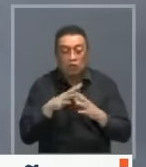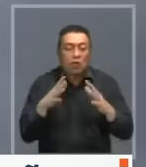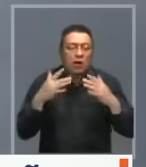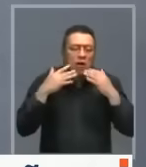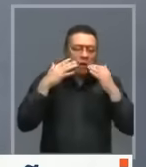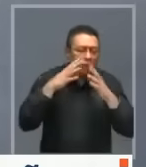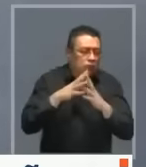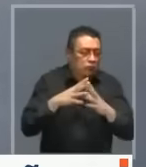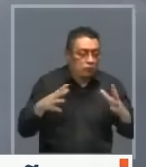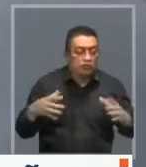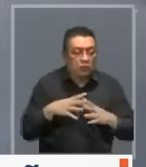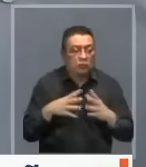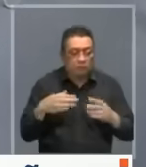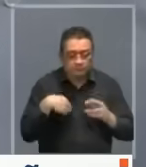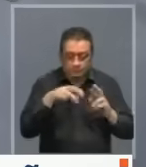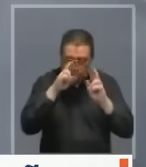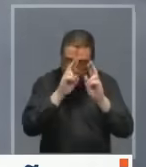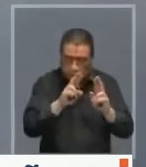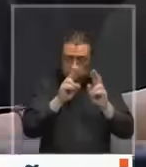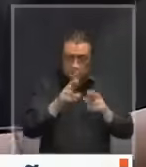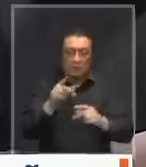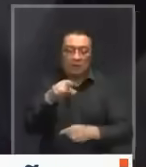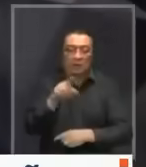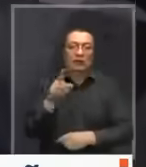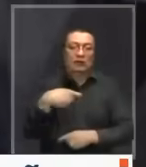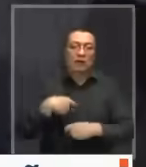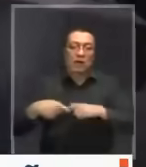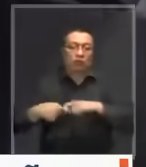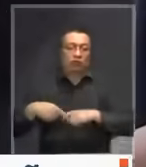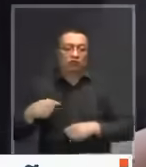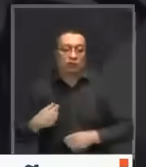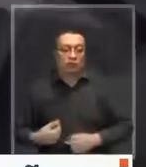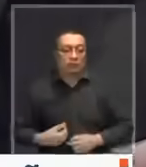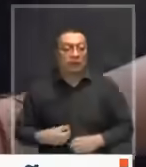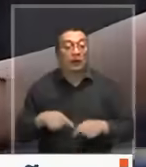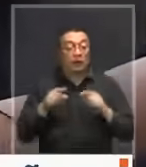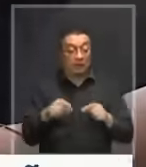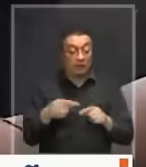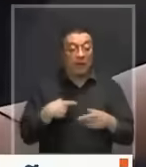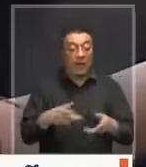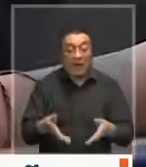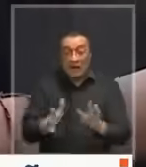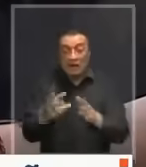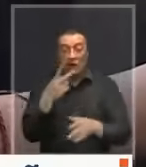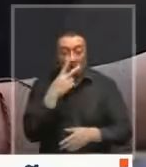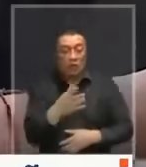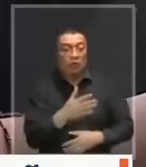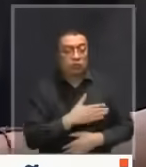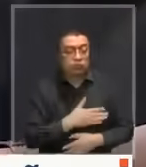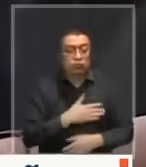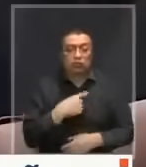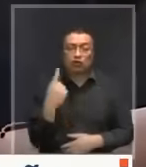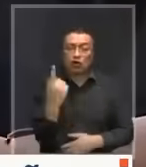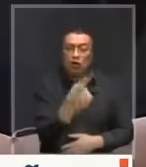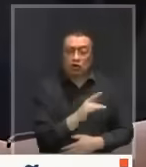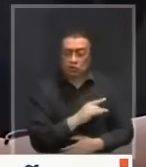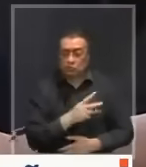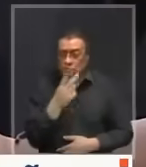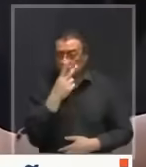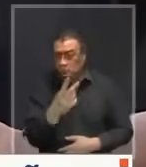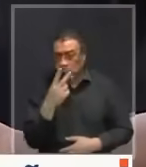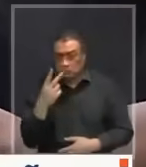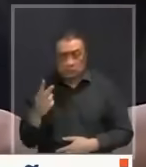sido muy merecido para Sebastián esto. Lo que estamos viendo hoy día en las calles, en la gente, en el corazón de todos los chilenos